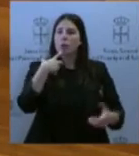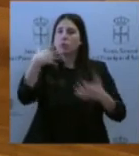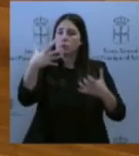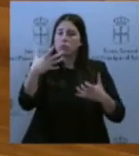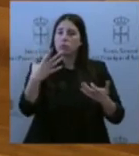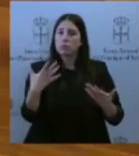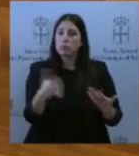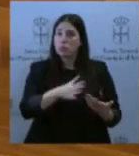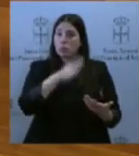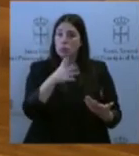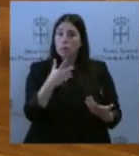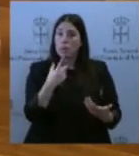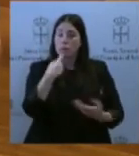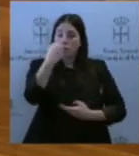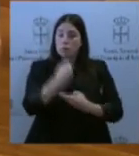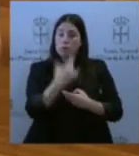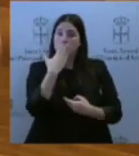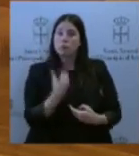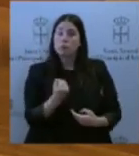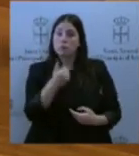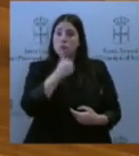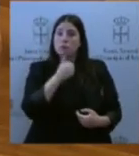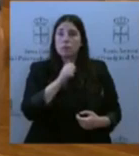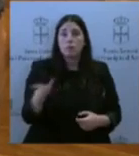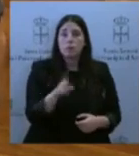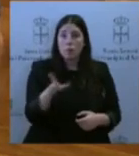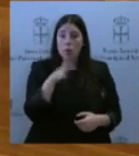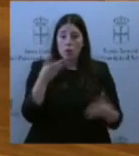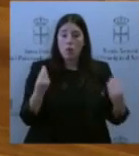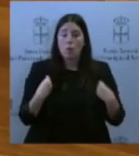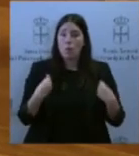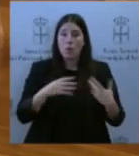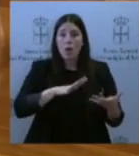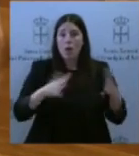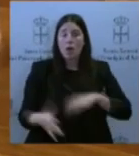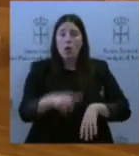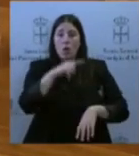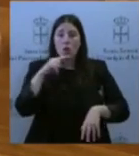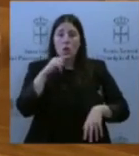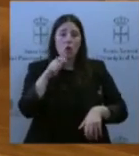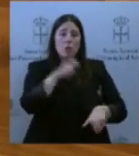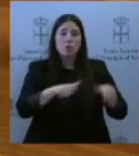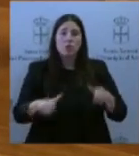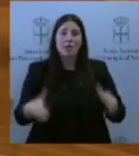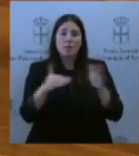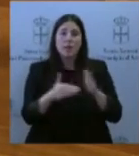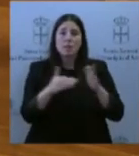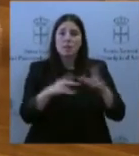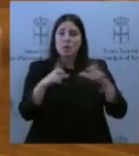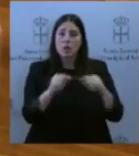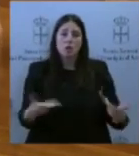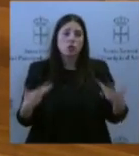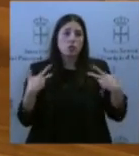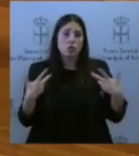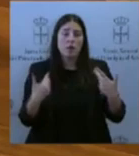lo que vivimos nada tiene que ver con eso. Esto, el dolor que sufren decenas de miles de asturianos, no es anecdótico. Esto es la sanidad